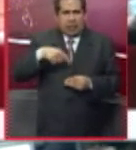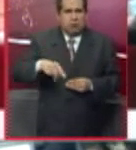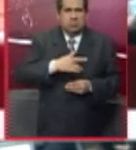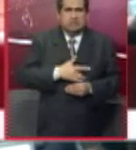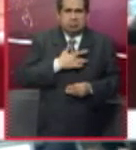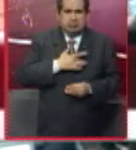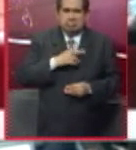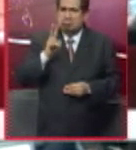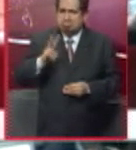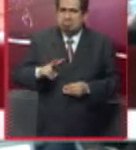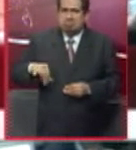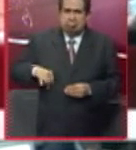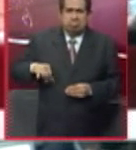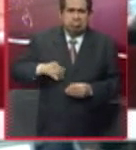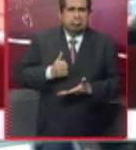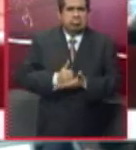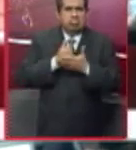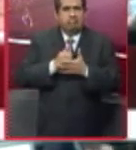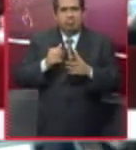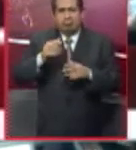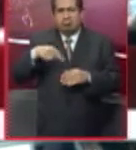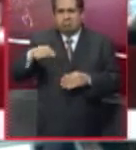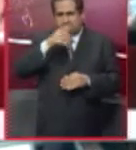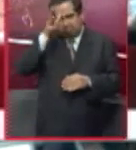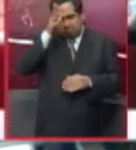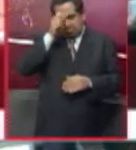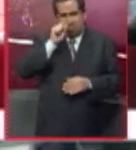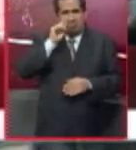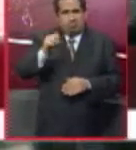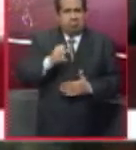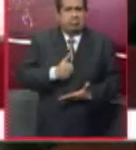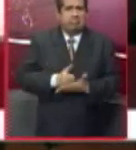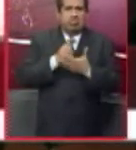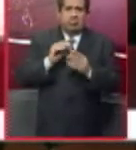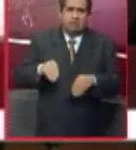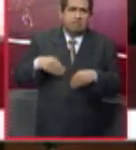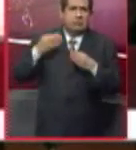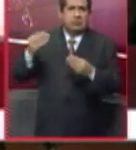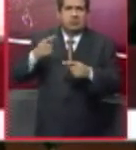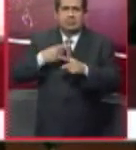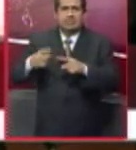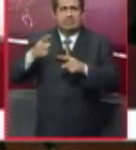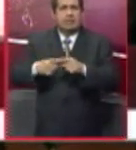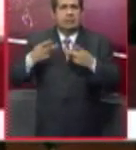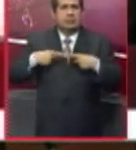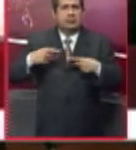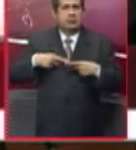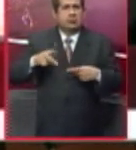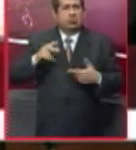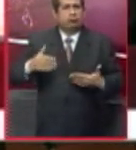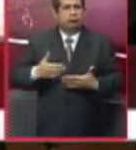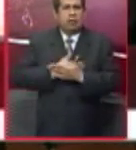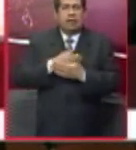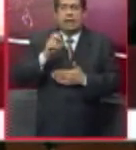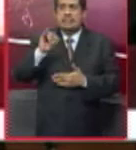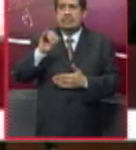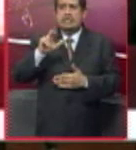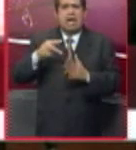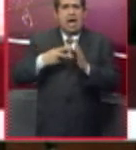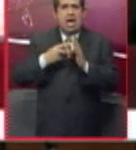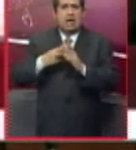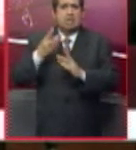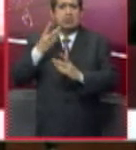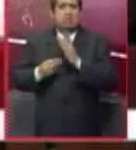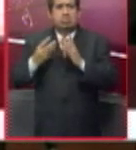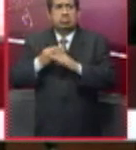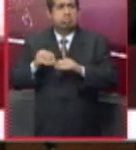mexicanos el interés de que se tome un acuerdo de esta naturaleza para dar acogida a varios de los refugiados de Siria que